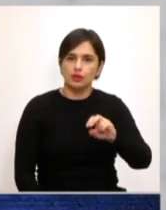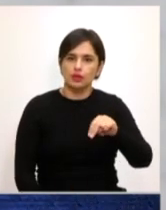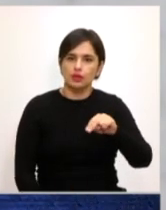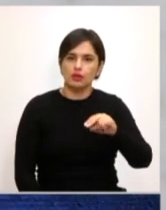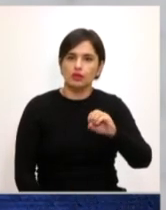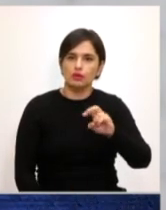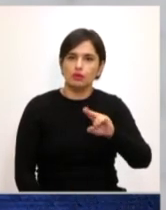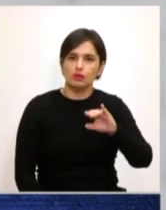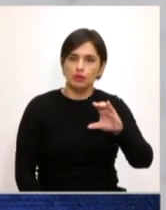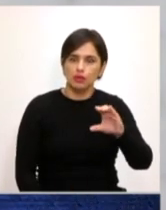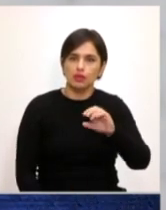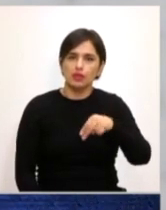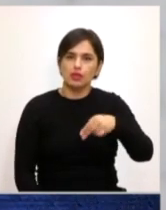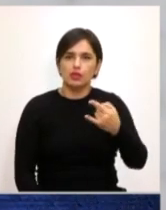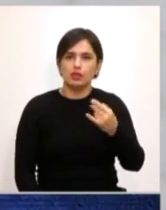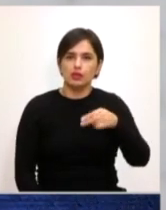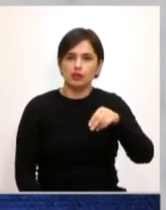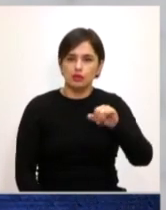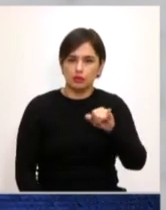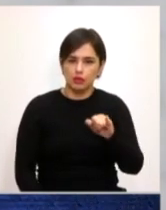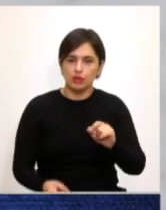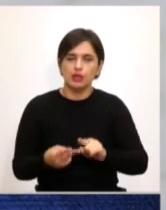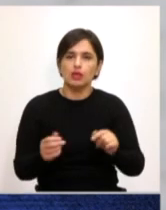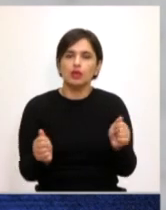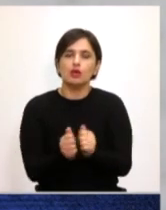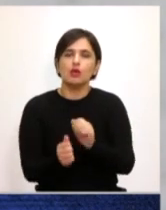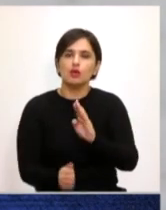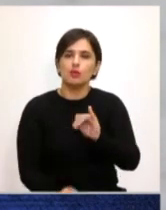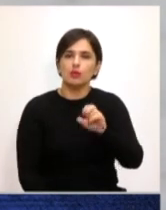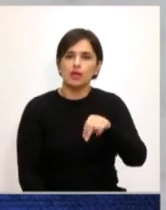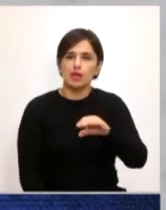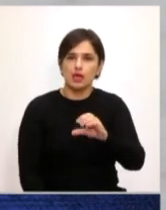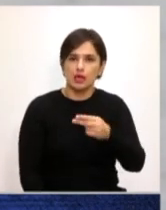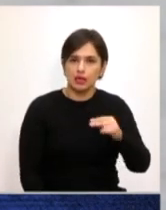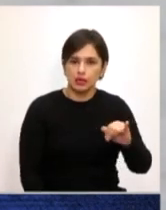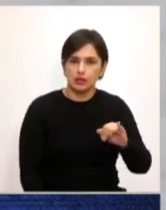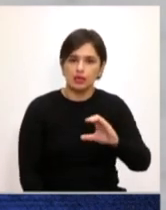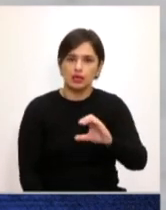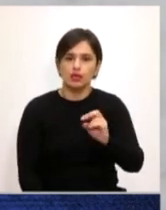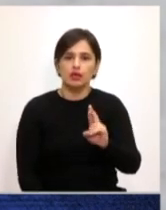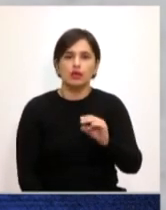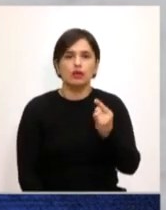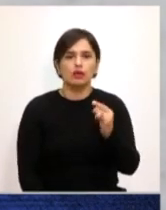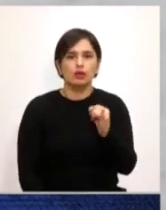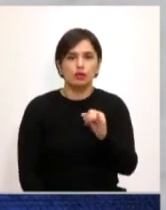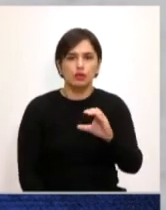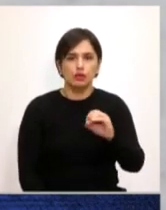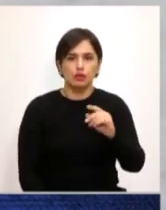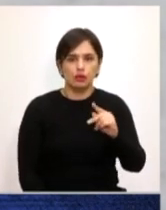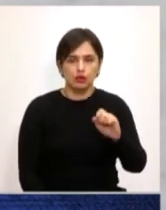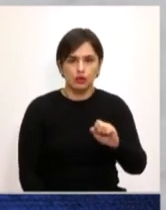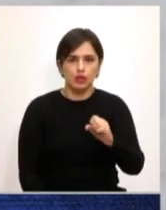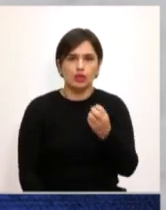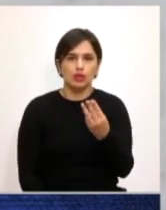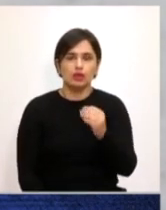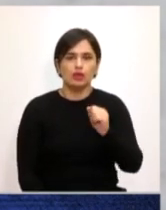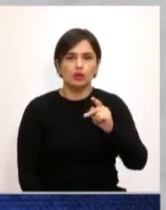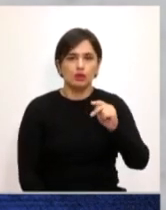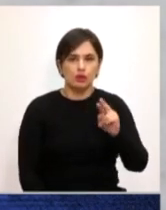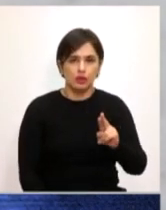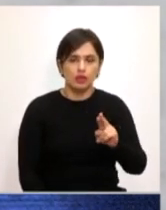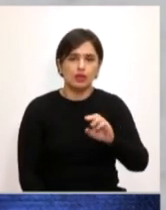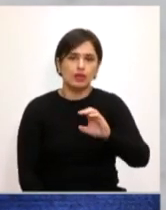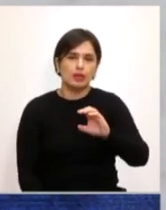Núñez, junto con los senadores Karim Bianchi, Luciano Cruzcoque, Matías Walker, Juan Luis Castro y Manuel José Osandón, que